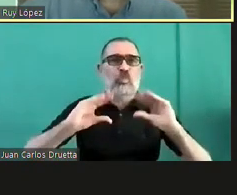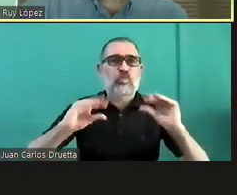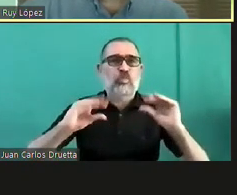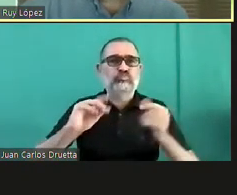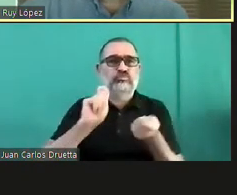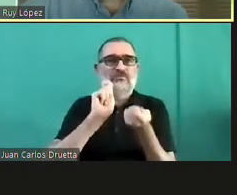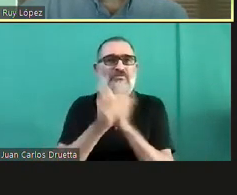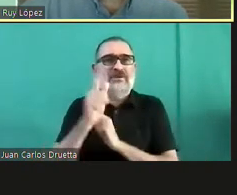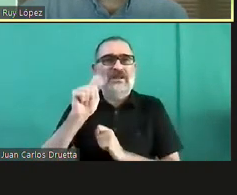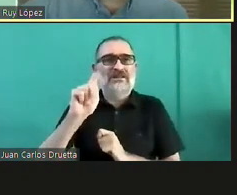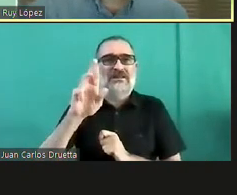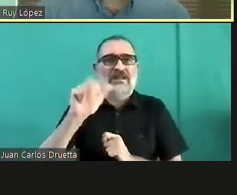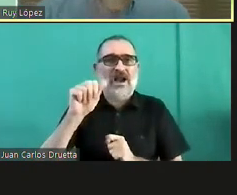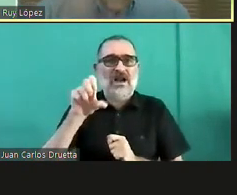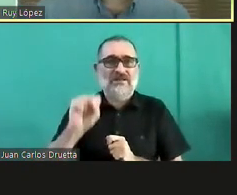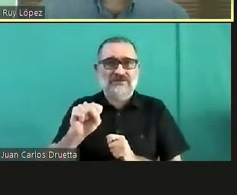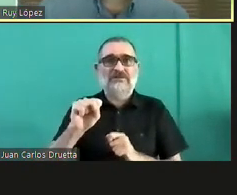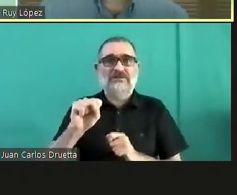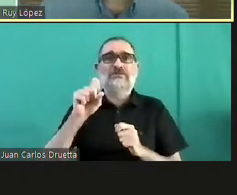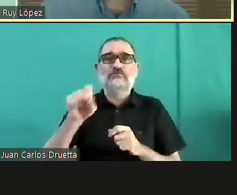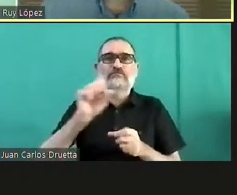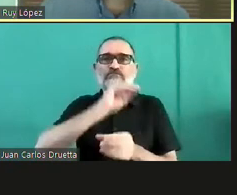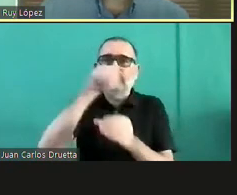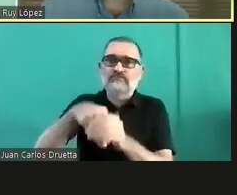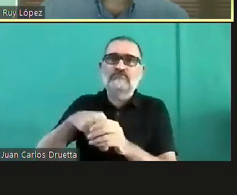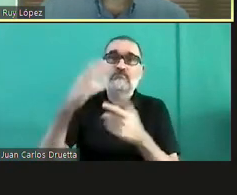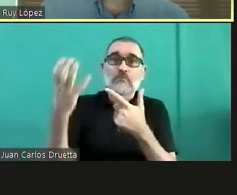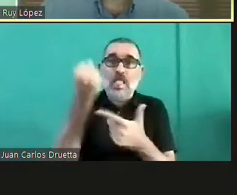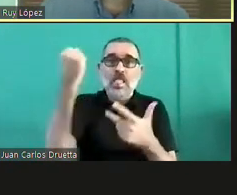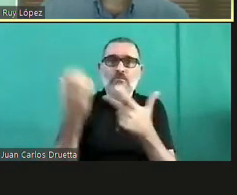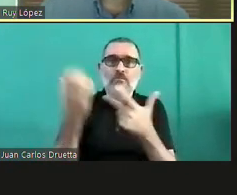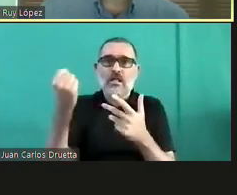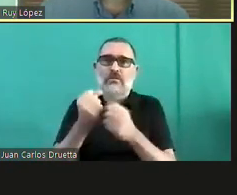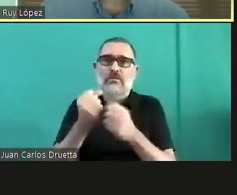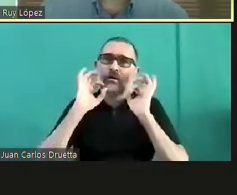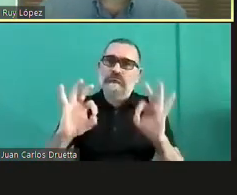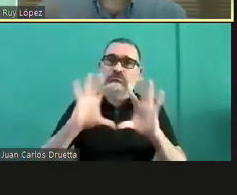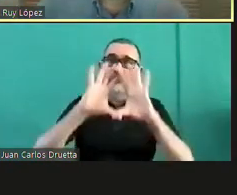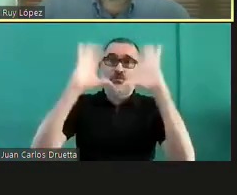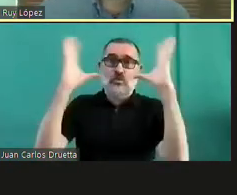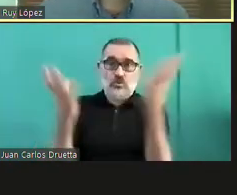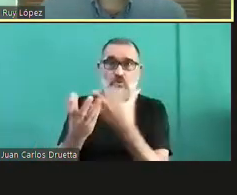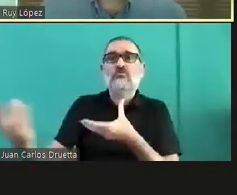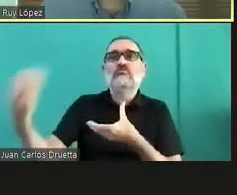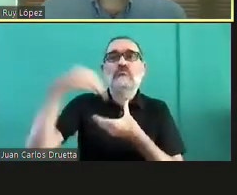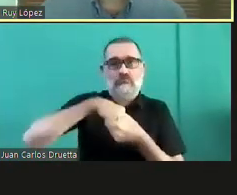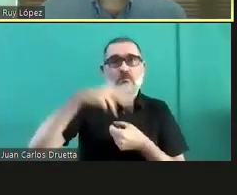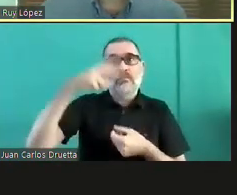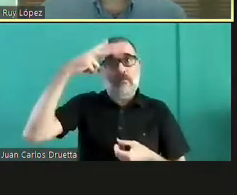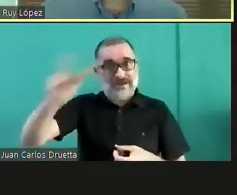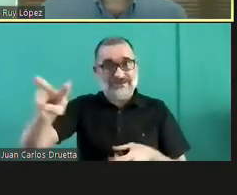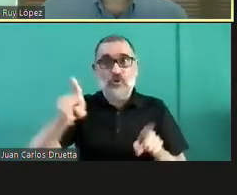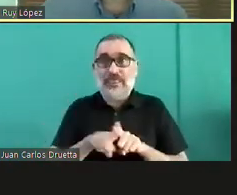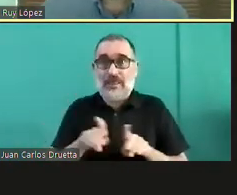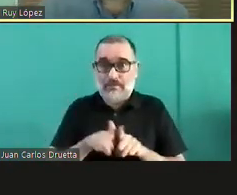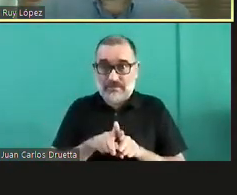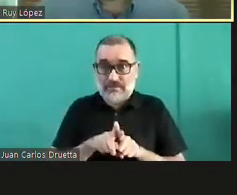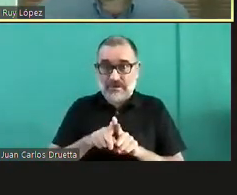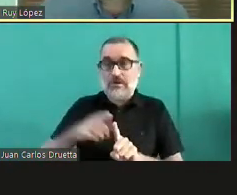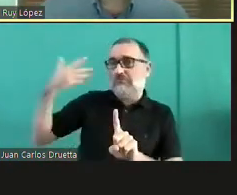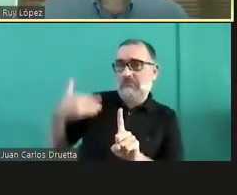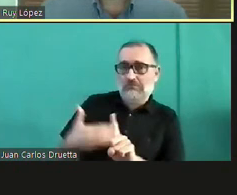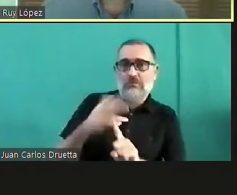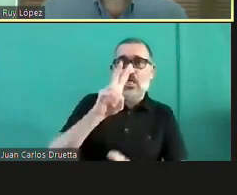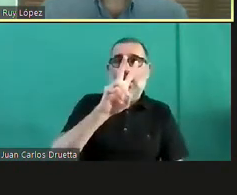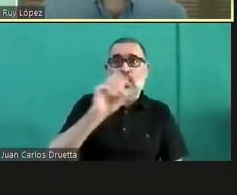mexicanos también tenemos y tenemos también la ventaja de que junto con eso también para también invitar